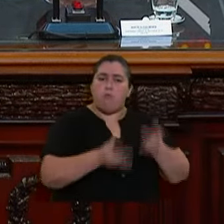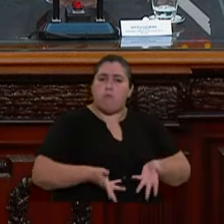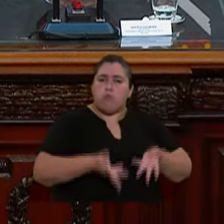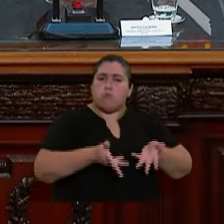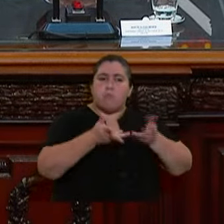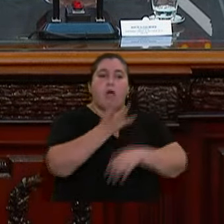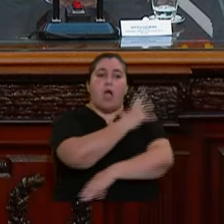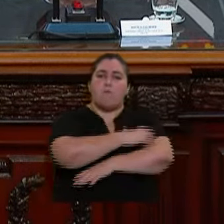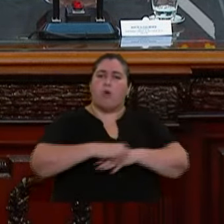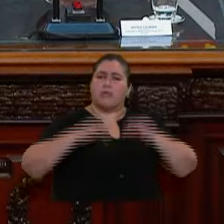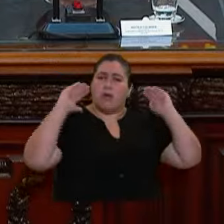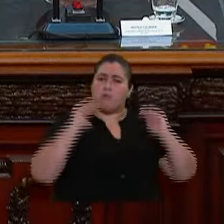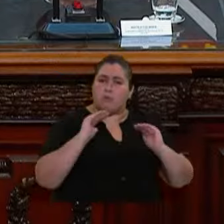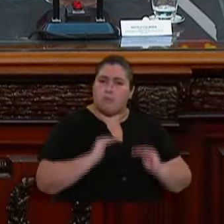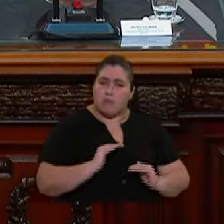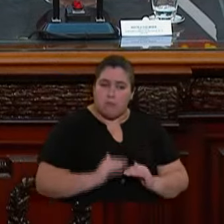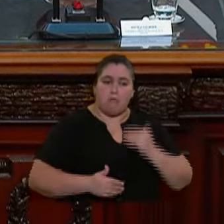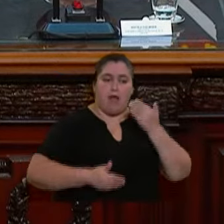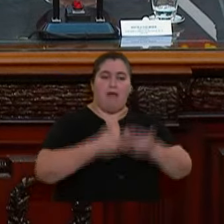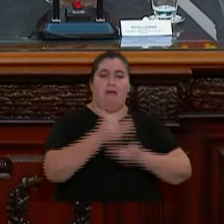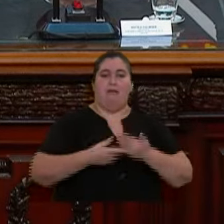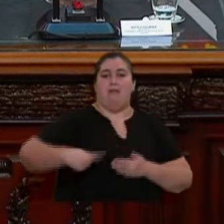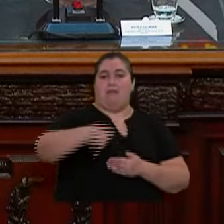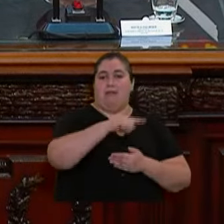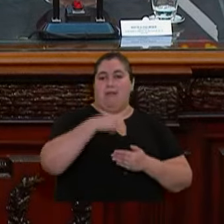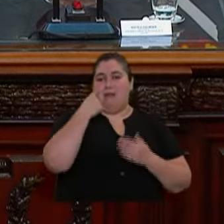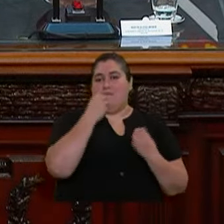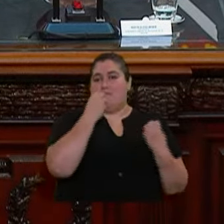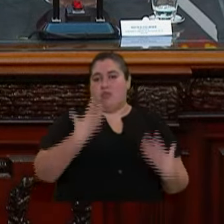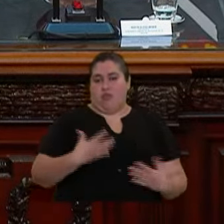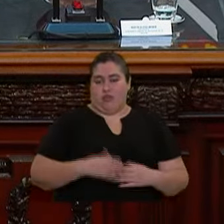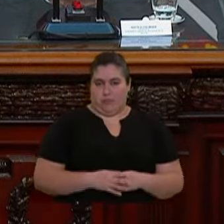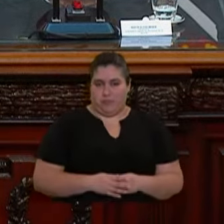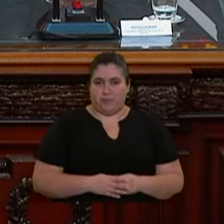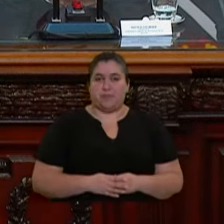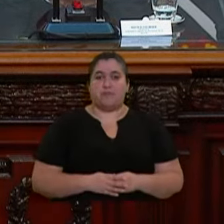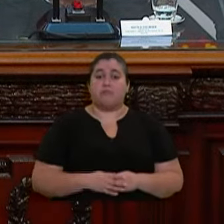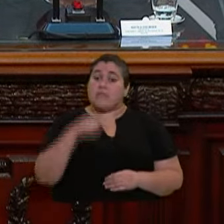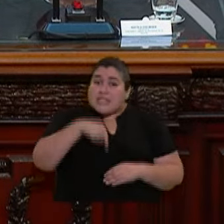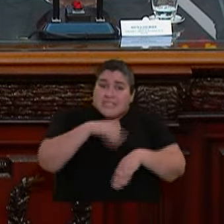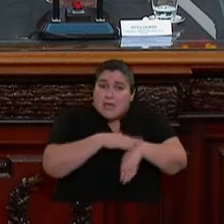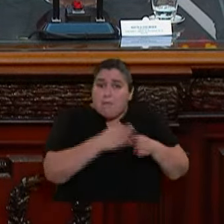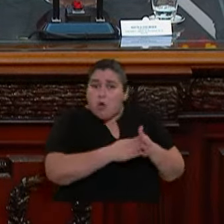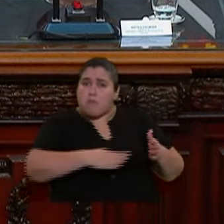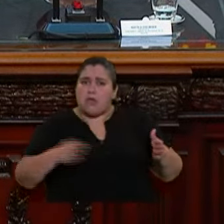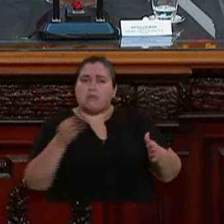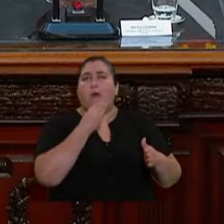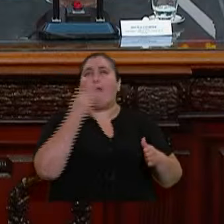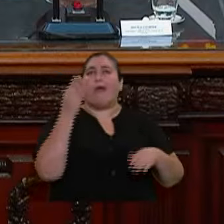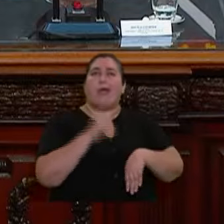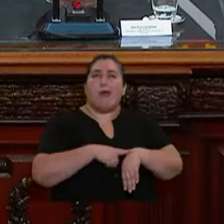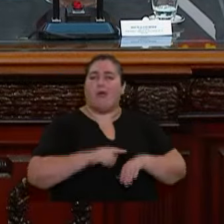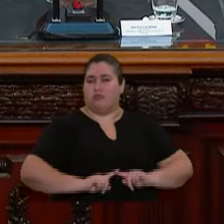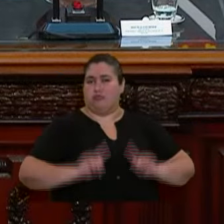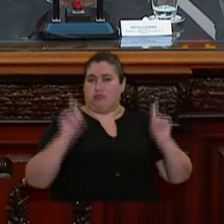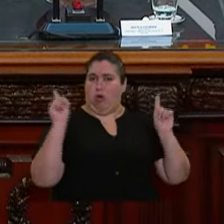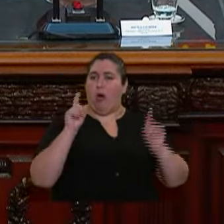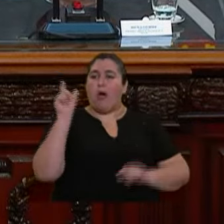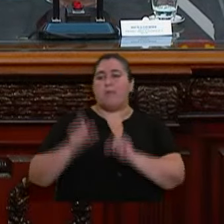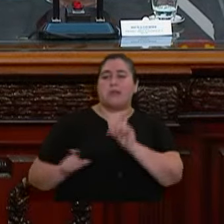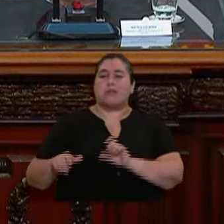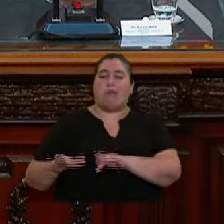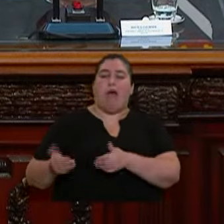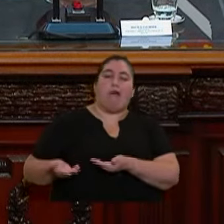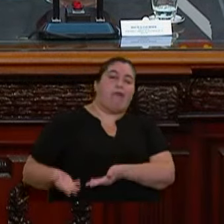de la pobreza y la mejora del bienestar. Este momento histórico no es para cualquiera, no es para dirigentes que